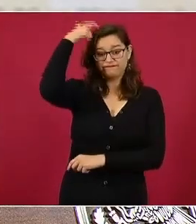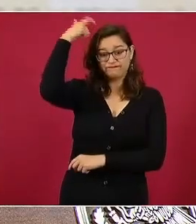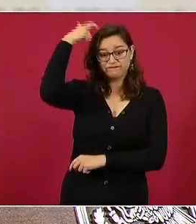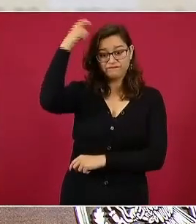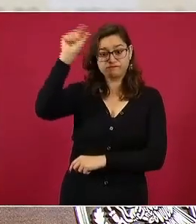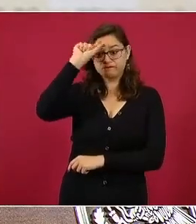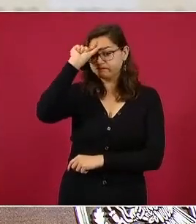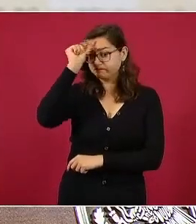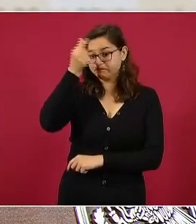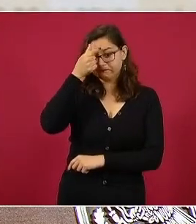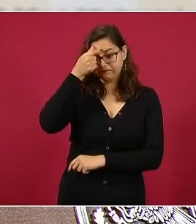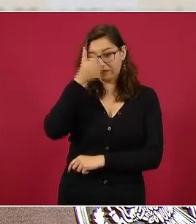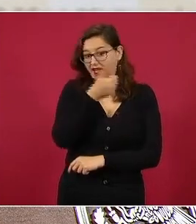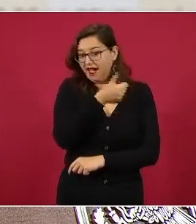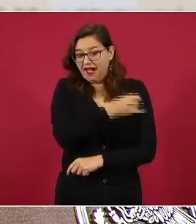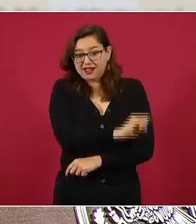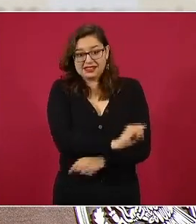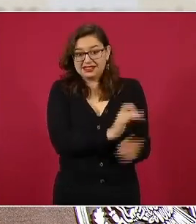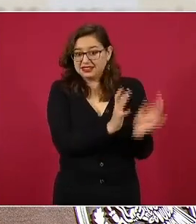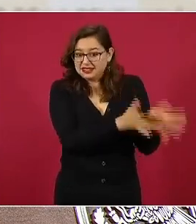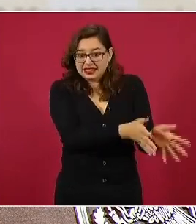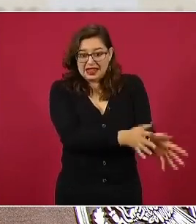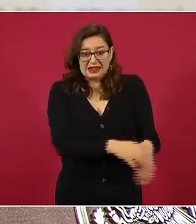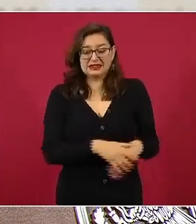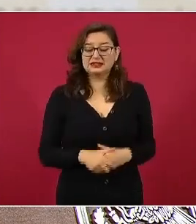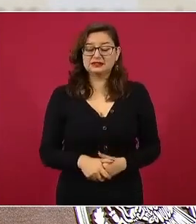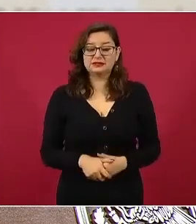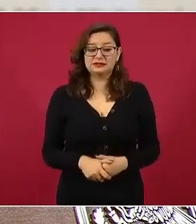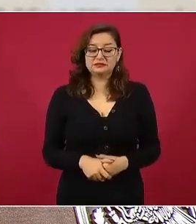conservador. También lo entiendo.